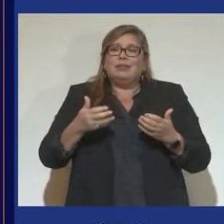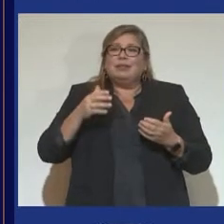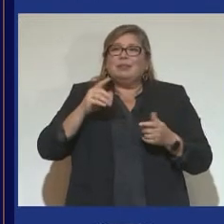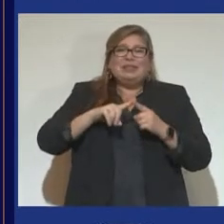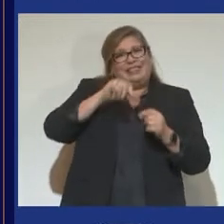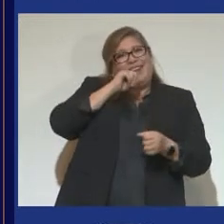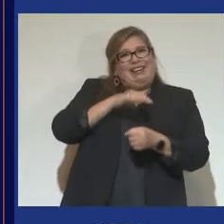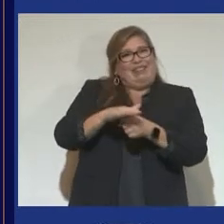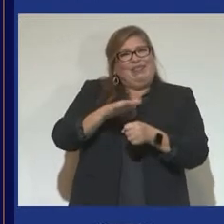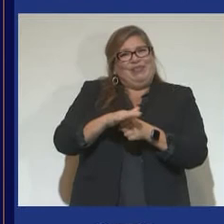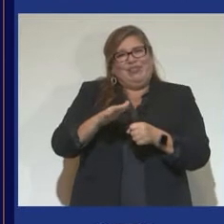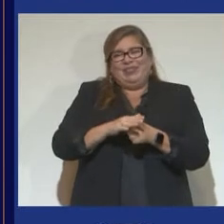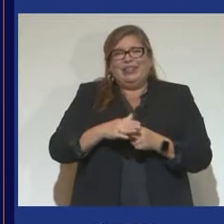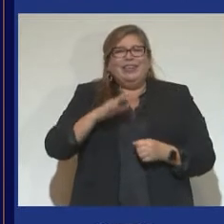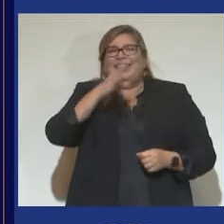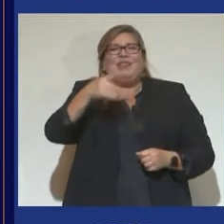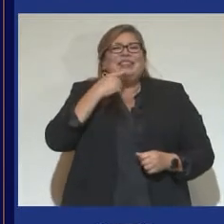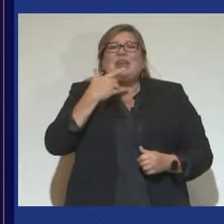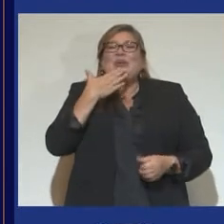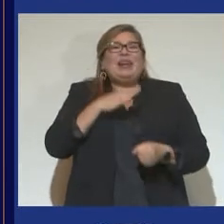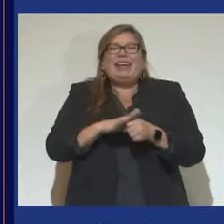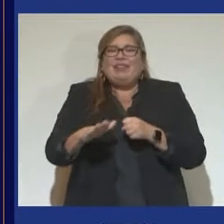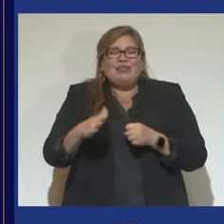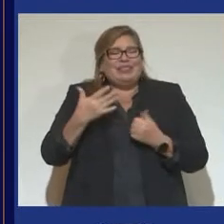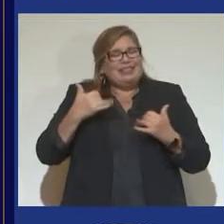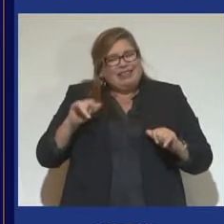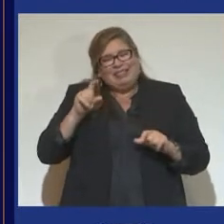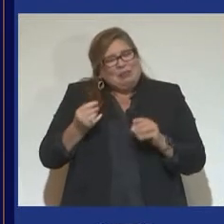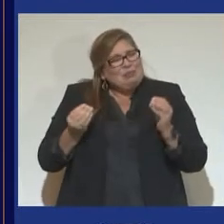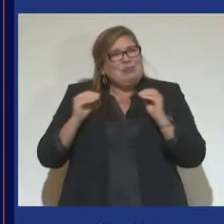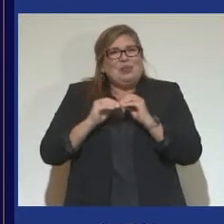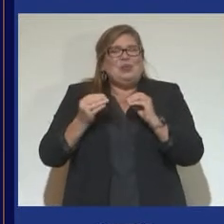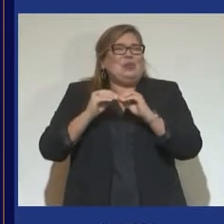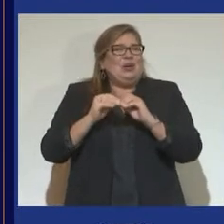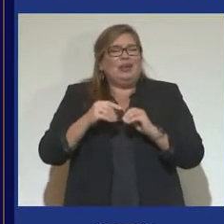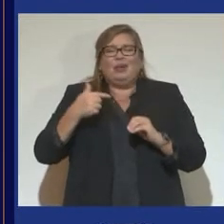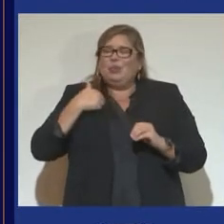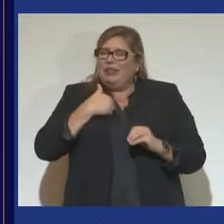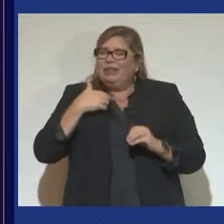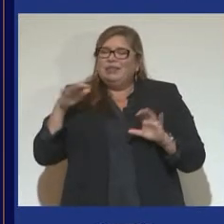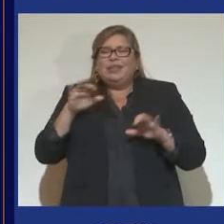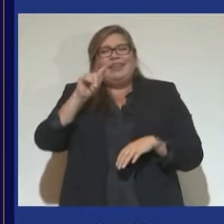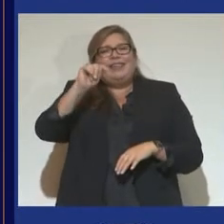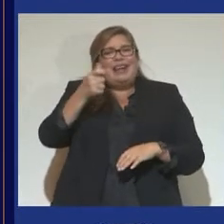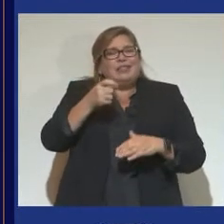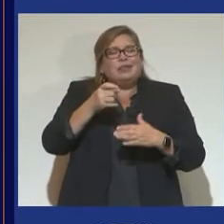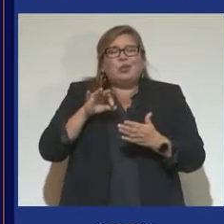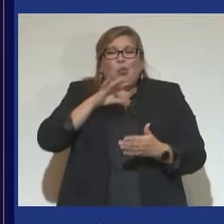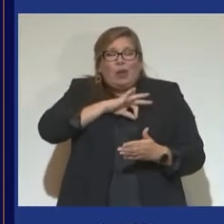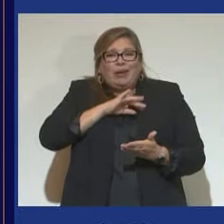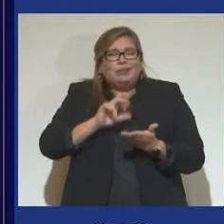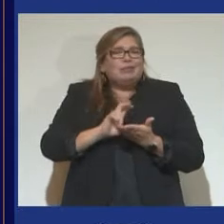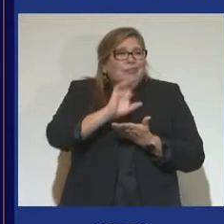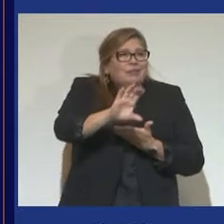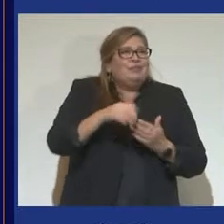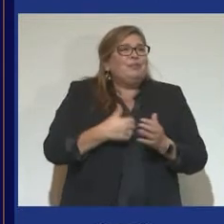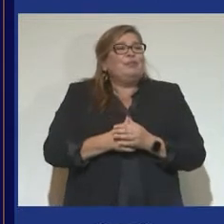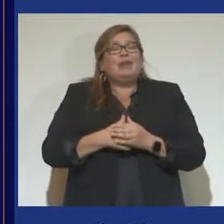simplemente que no ha sido suficiente hemos hecho créditos de impuestos préstamos